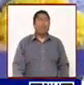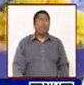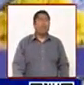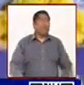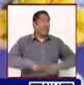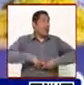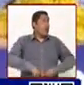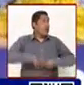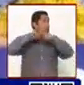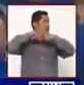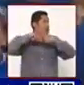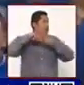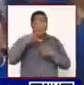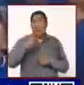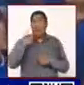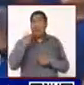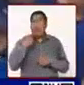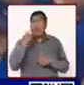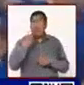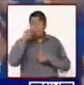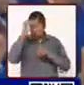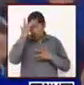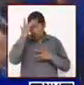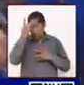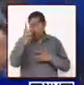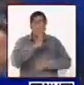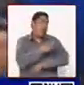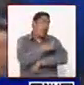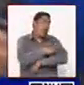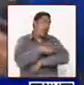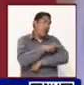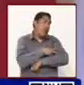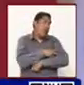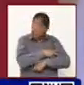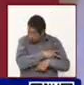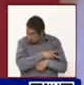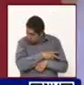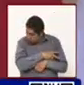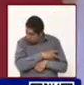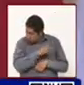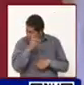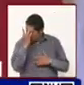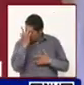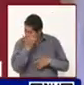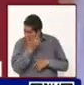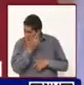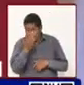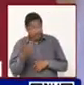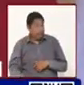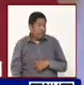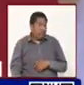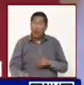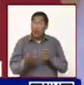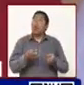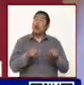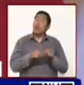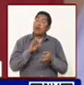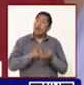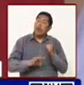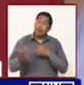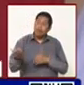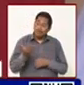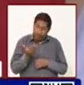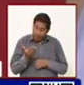Se ha suspendido, dizque porque está enferma una de las vocal. Esperamos que esta nueva fecha que ya nos han podido